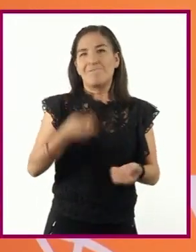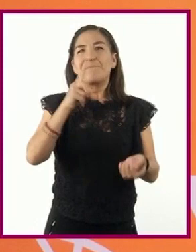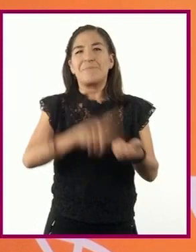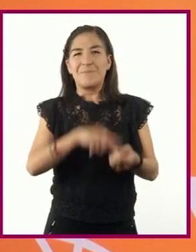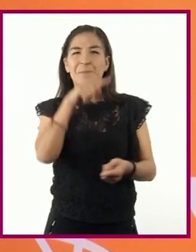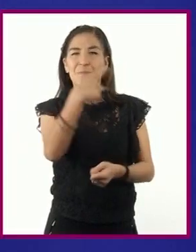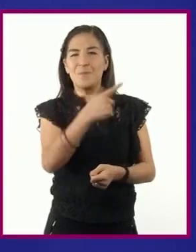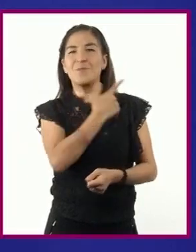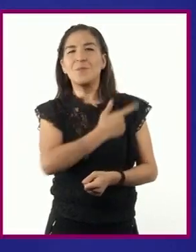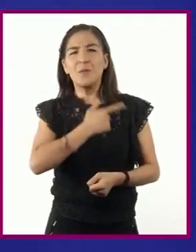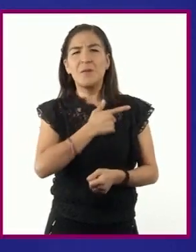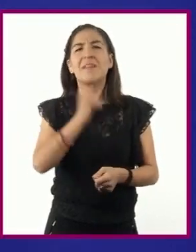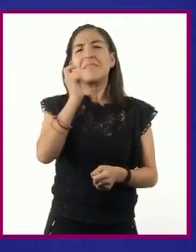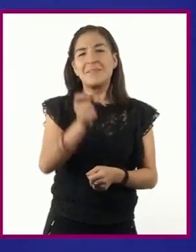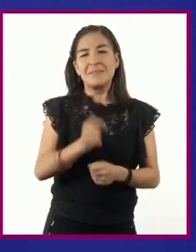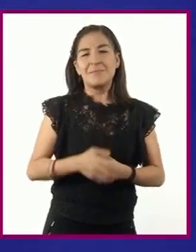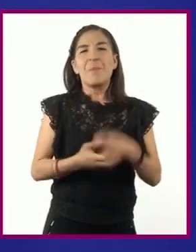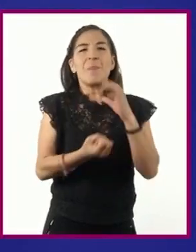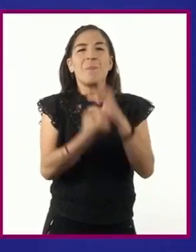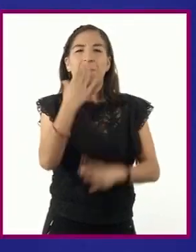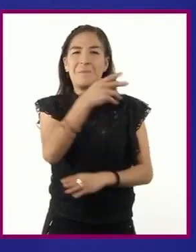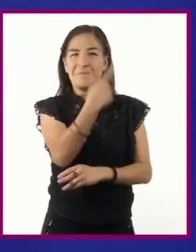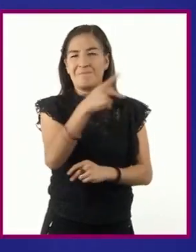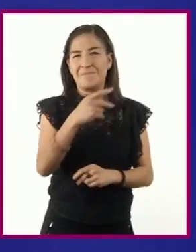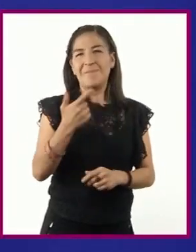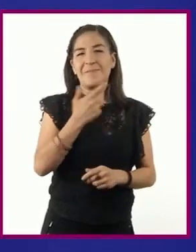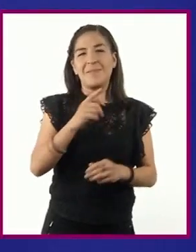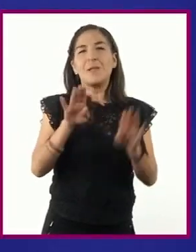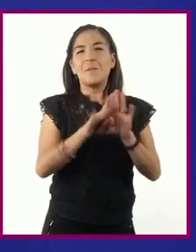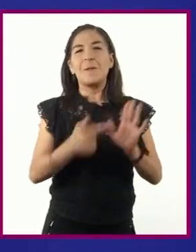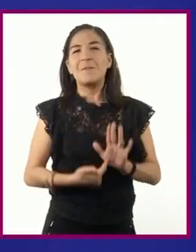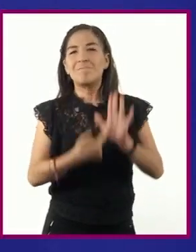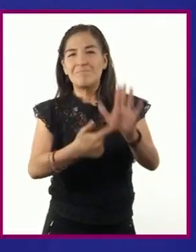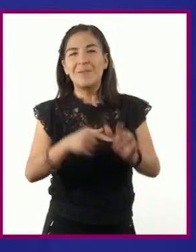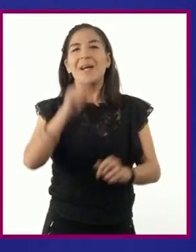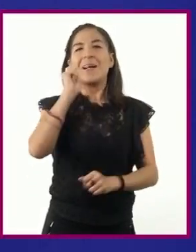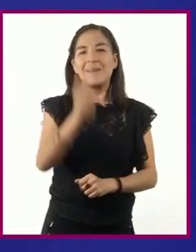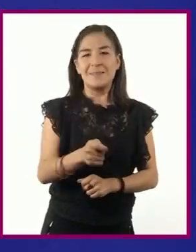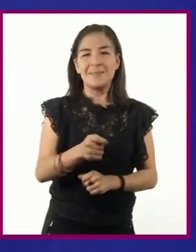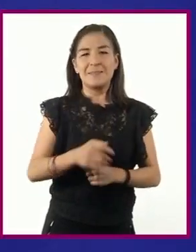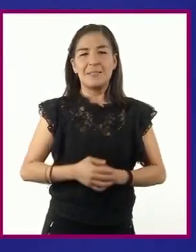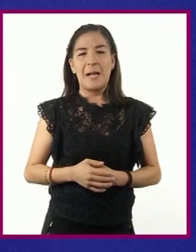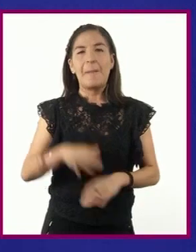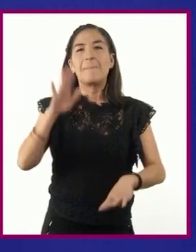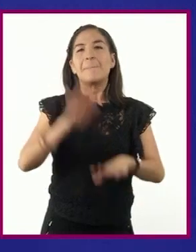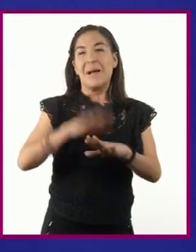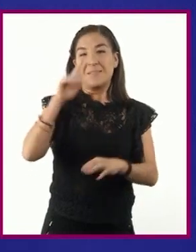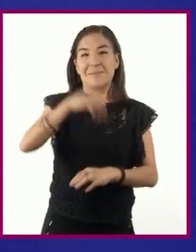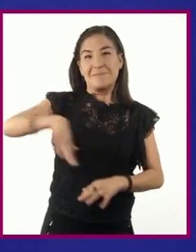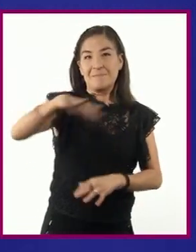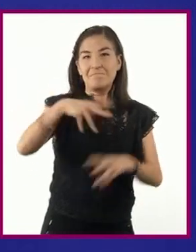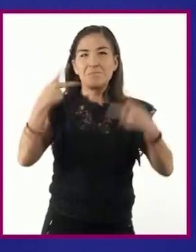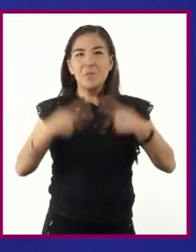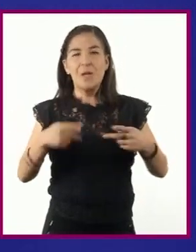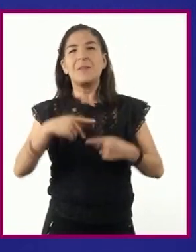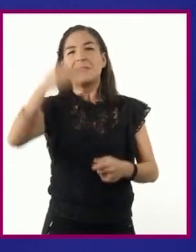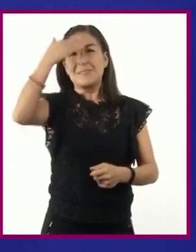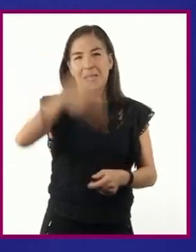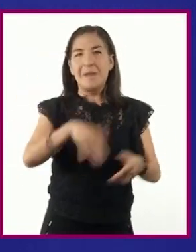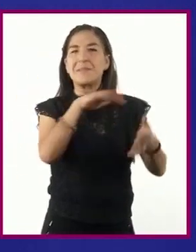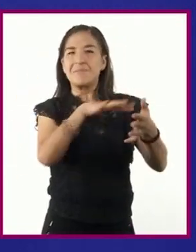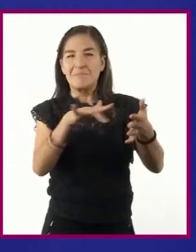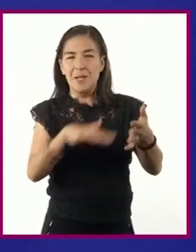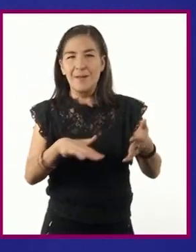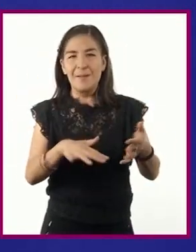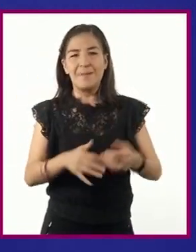concretas, por hacer algo nuevo que presente antes. Se puede añadir el que había más gente que sabía leer